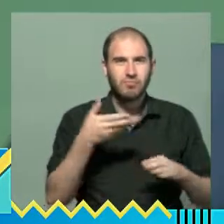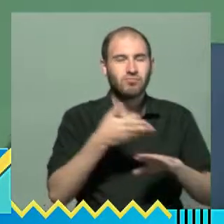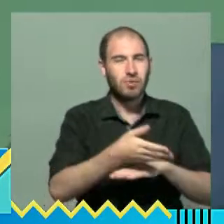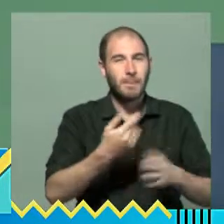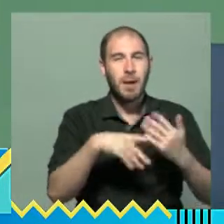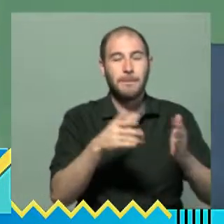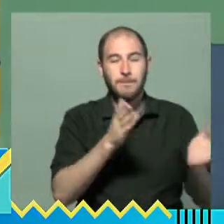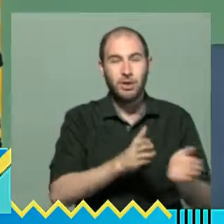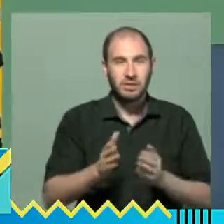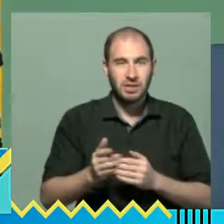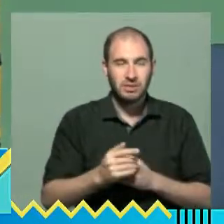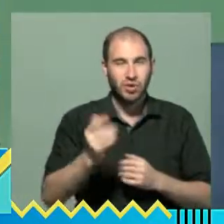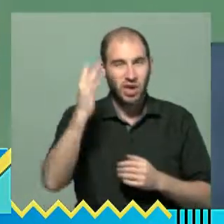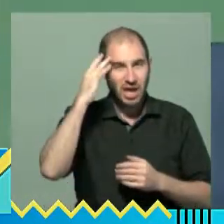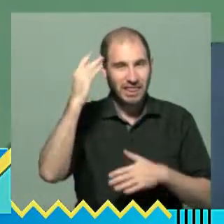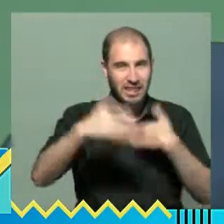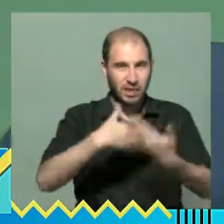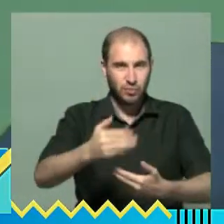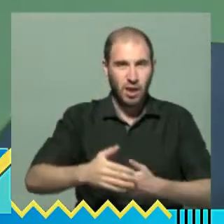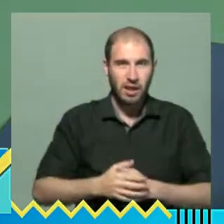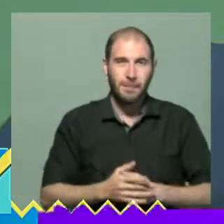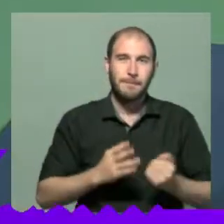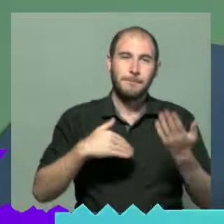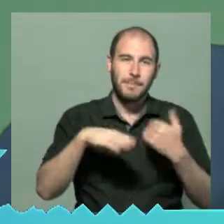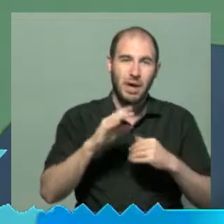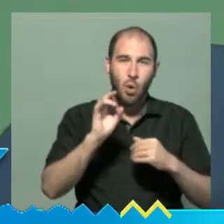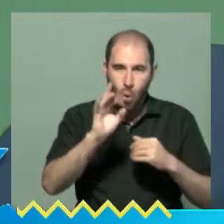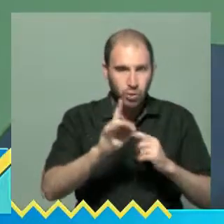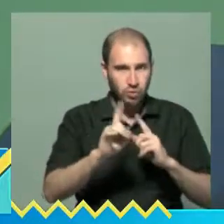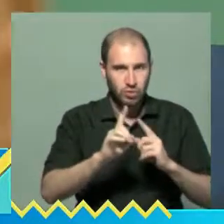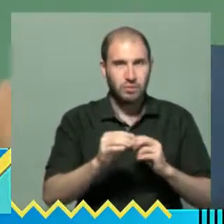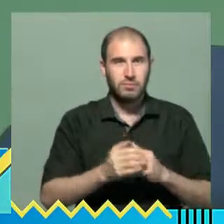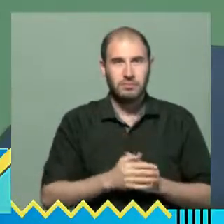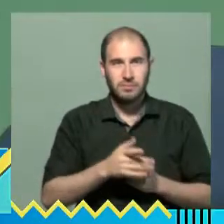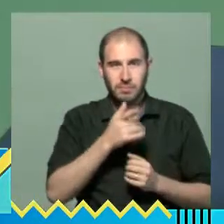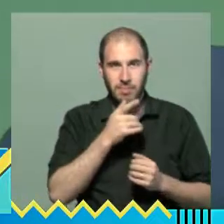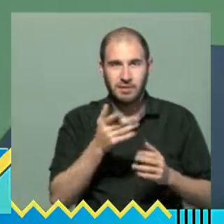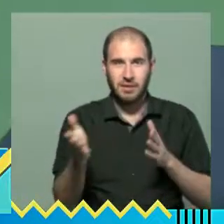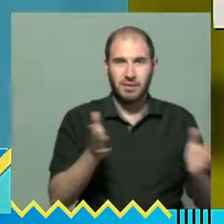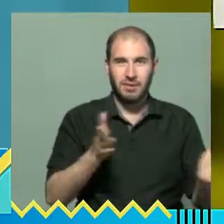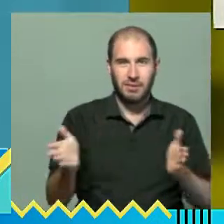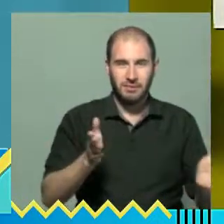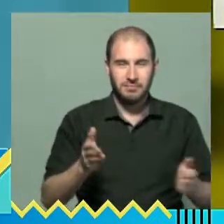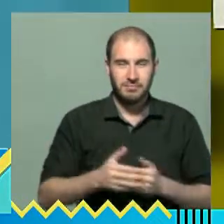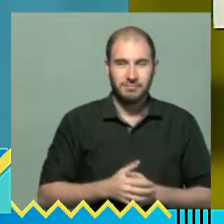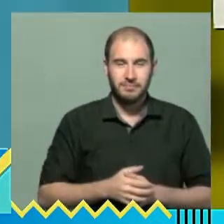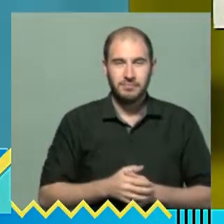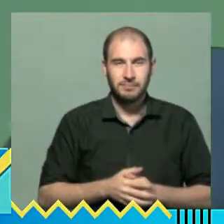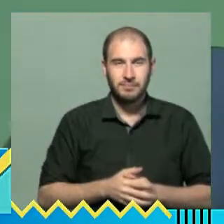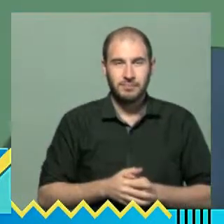en los procesos intelectuales. Digo más, no únicamente, claro. Sería como izquierdo-derecho.